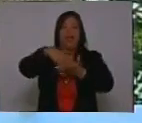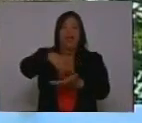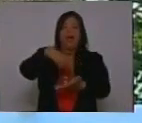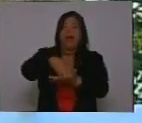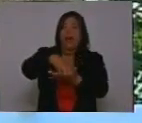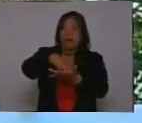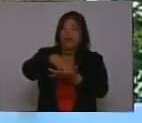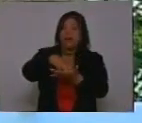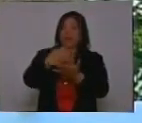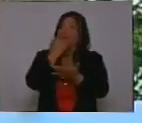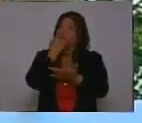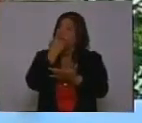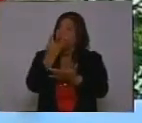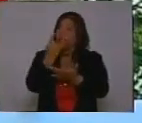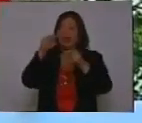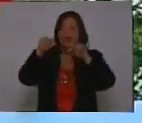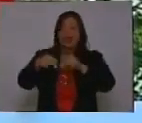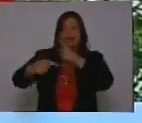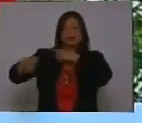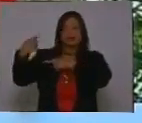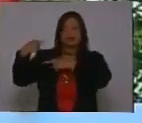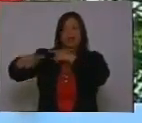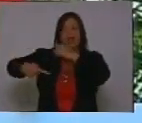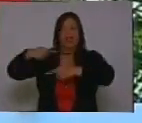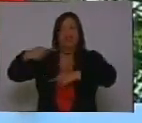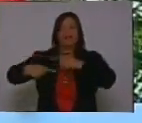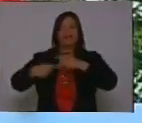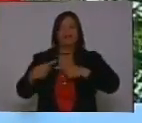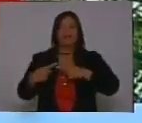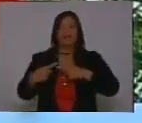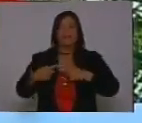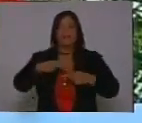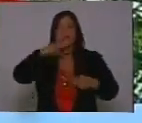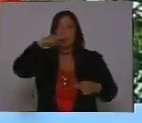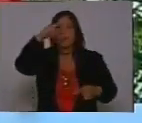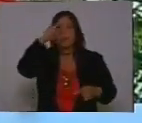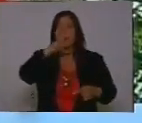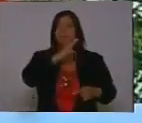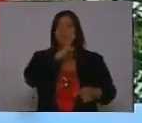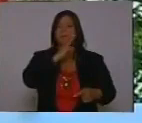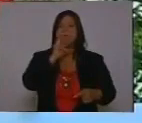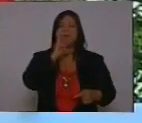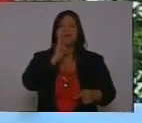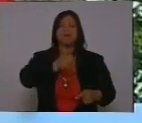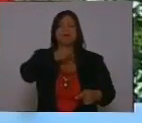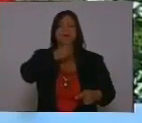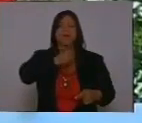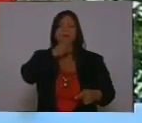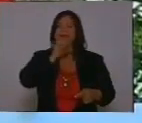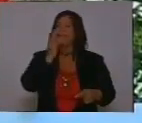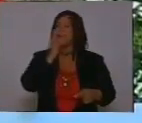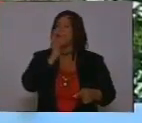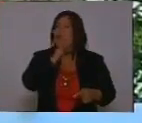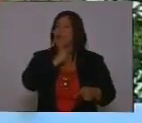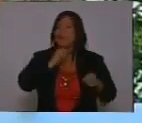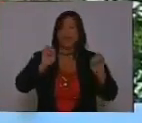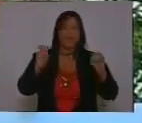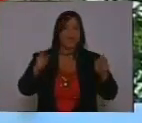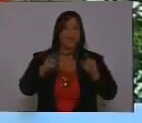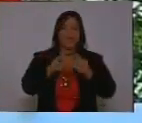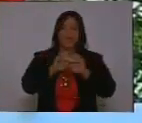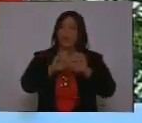ellos. Esa generación, o mis padres, o nuestros abuelos no tuvieron la formación y la educación